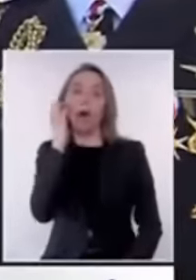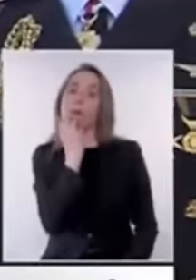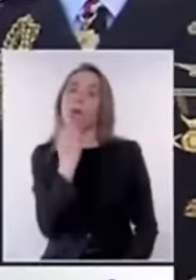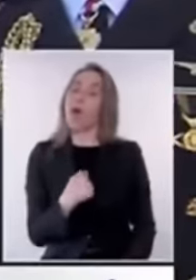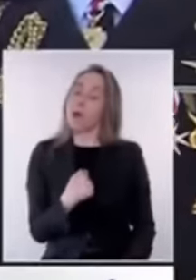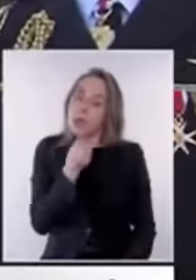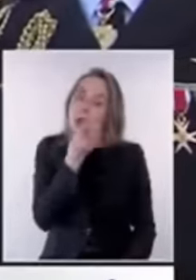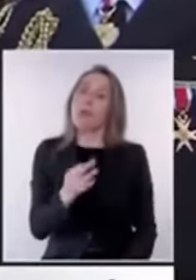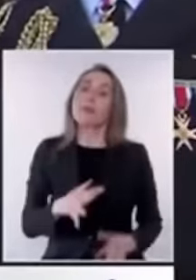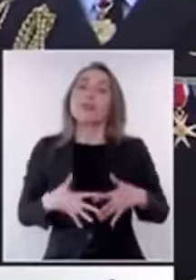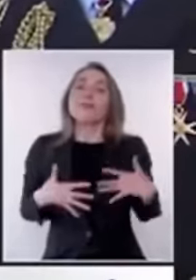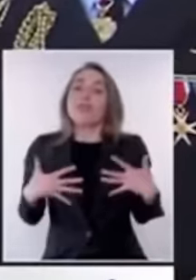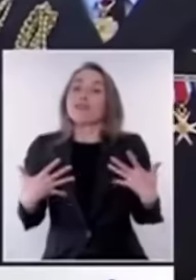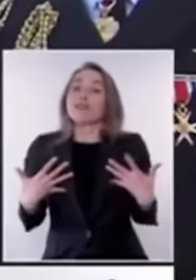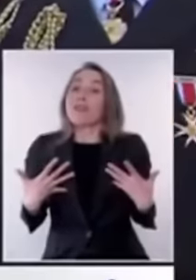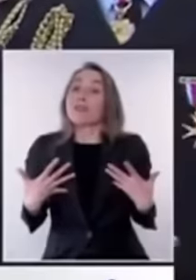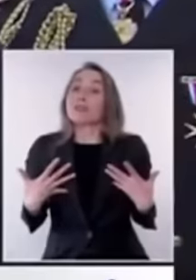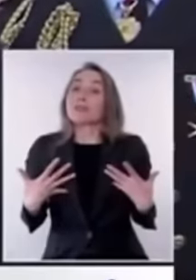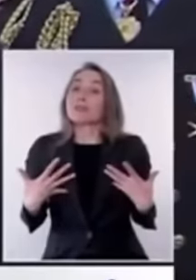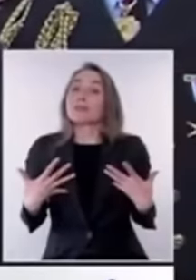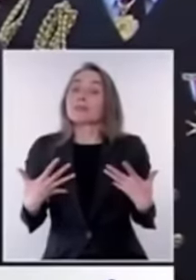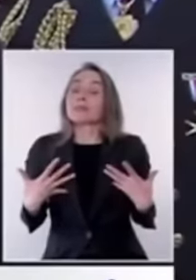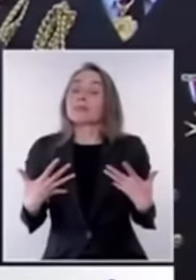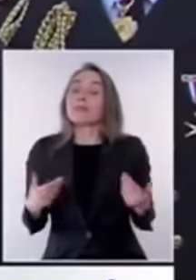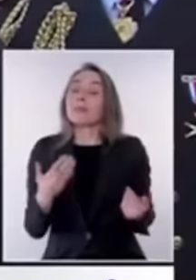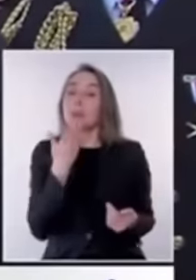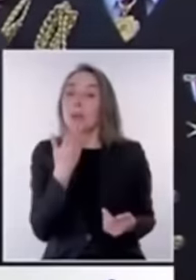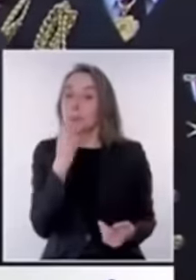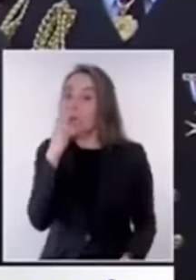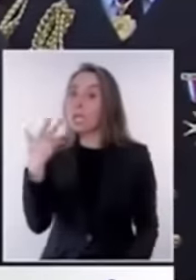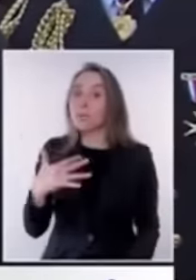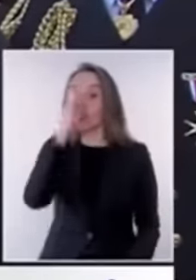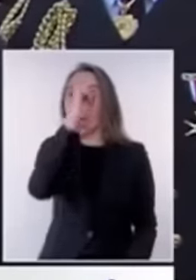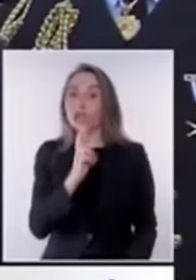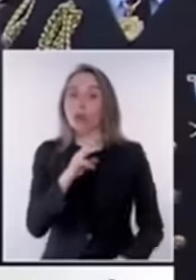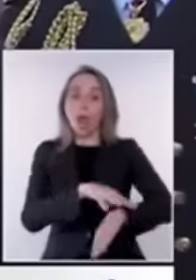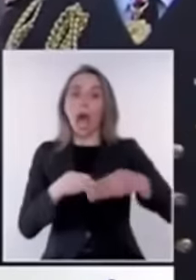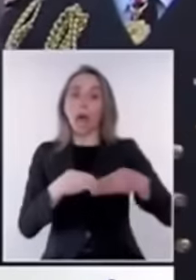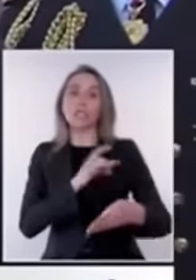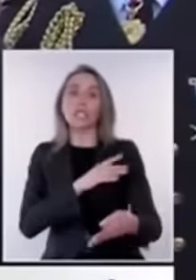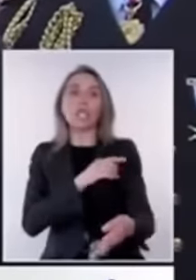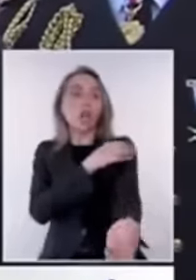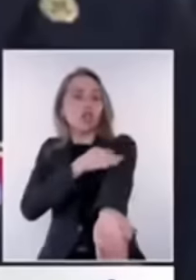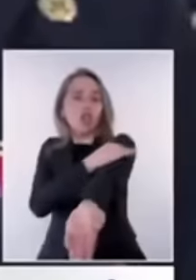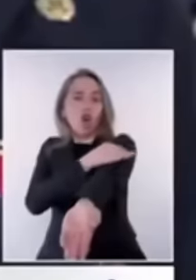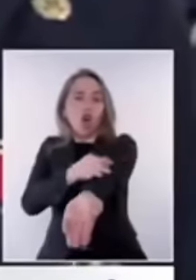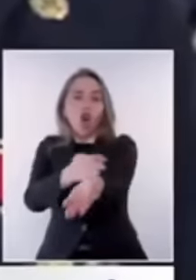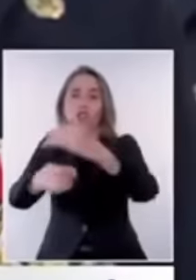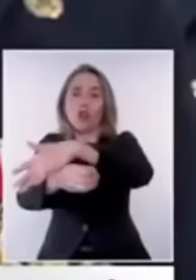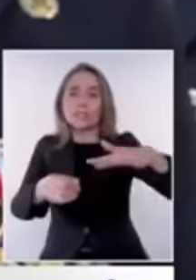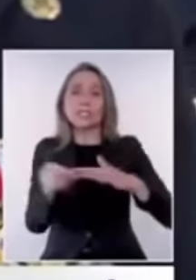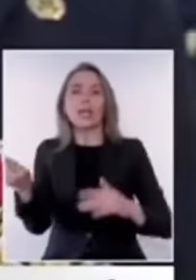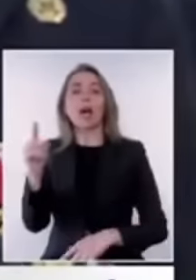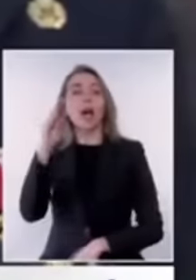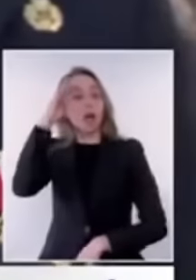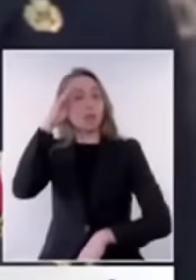mí sinceramente me emociona. Y da cuenta también del importante rol que cumple la Armada de Chile a lo largo y ancho del territorio nacional. Como decía el comandante